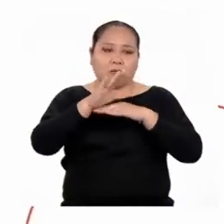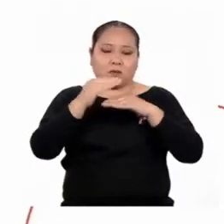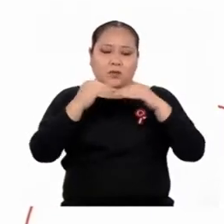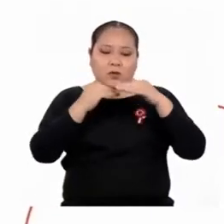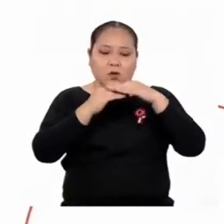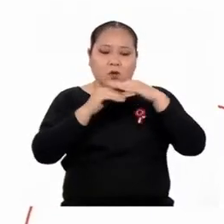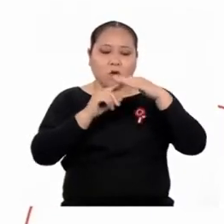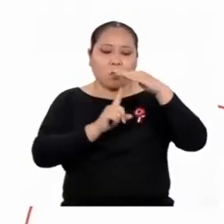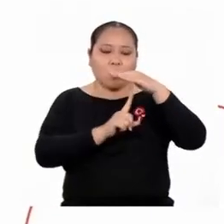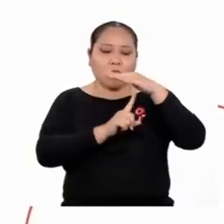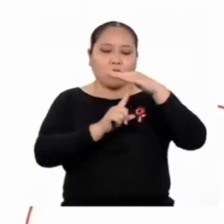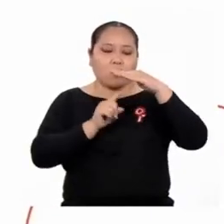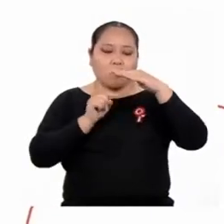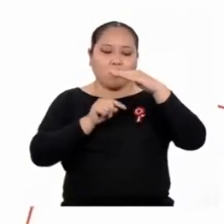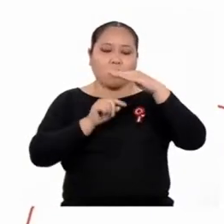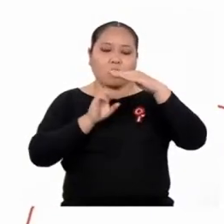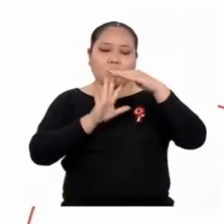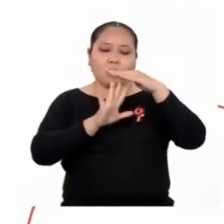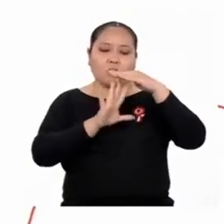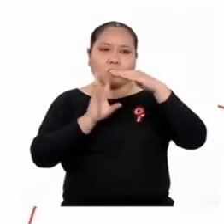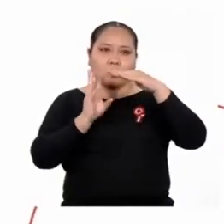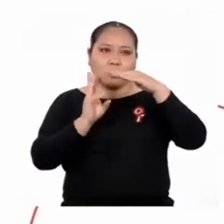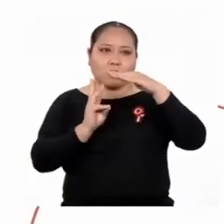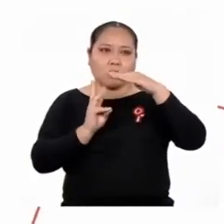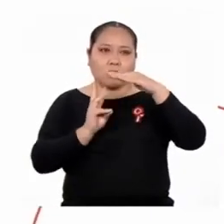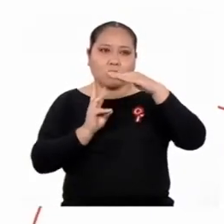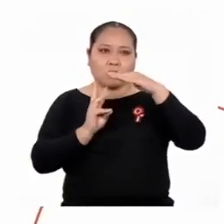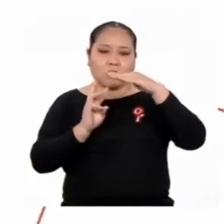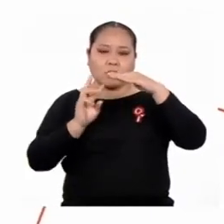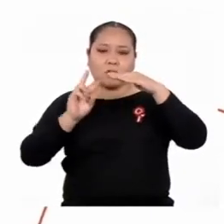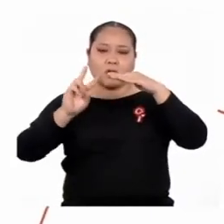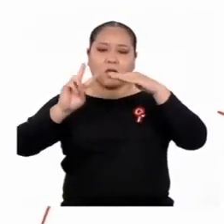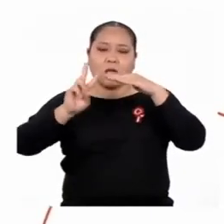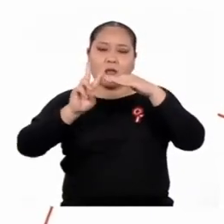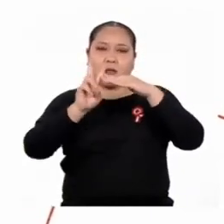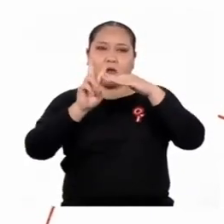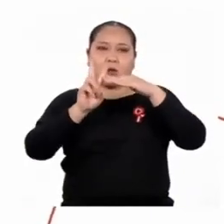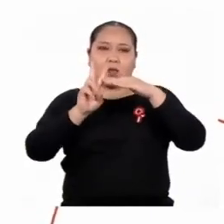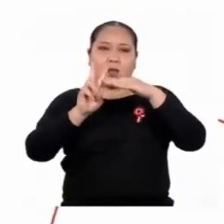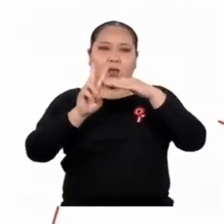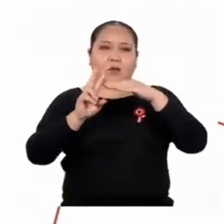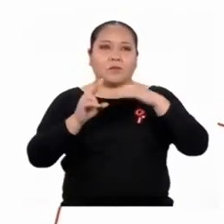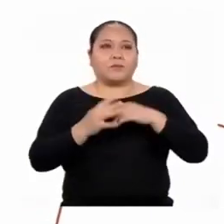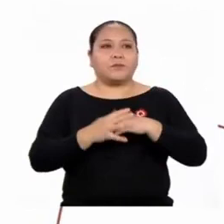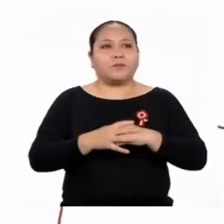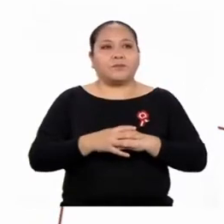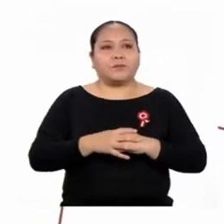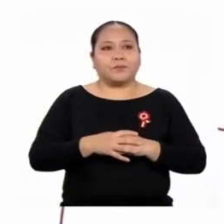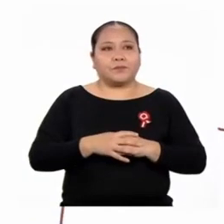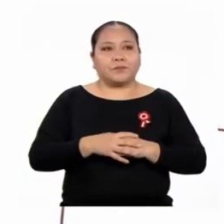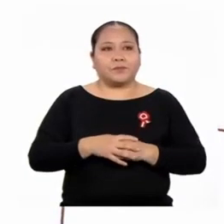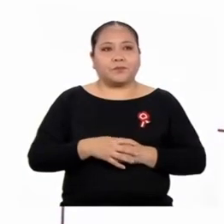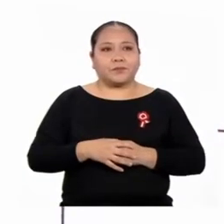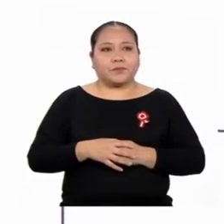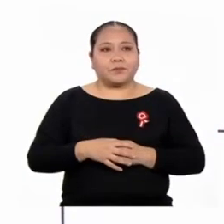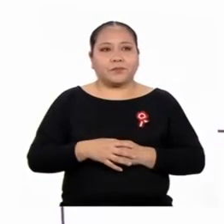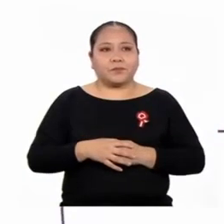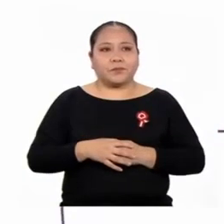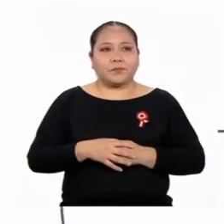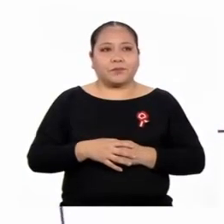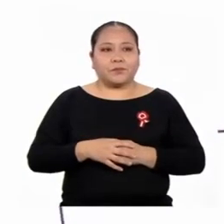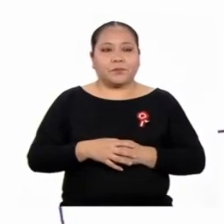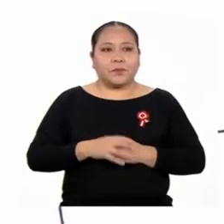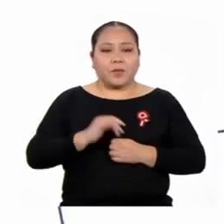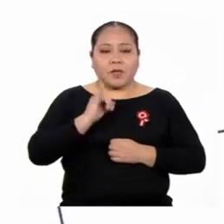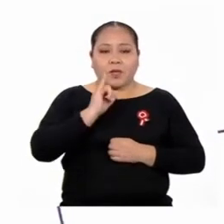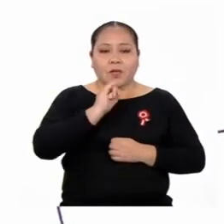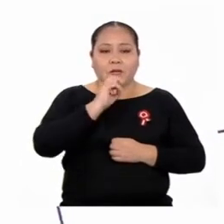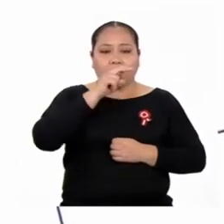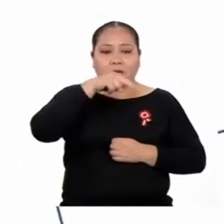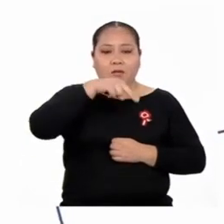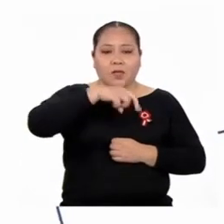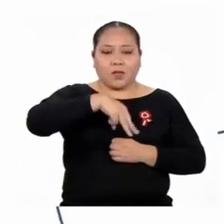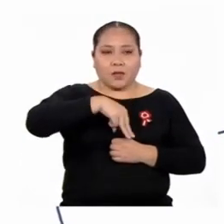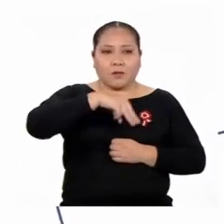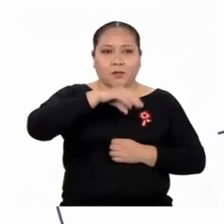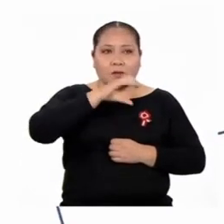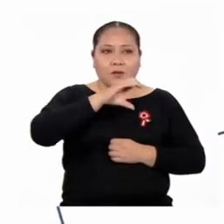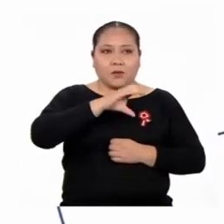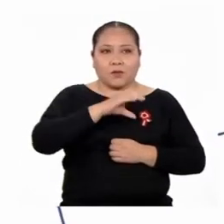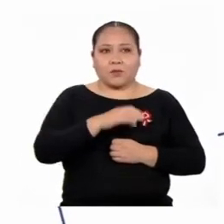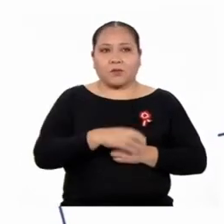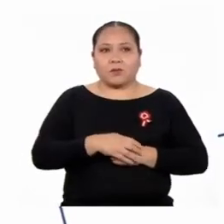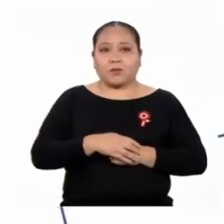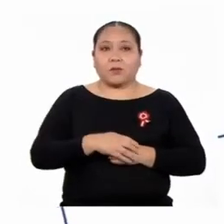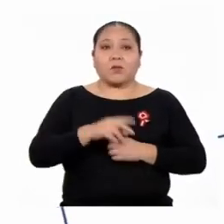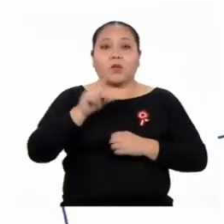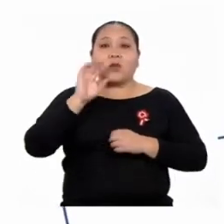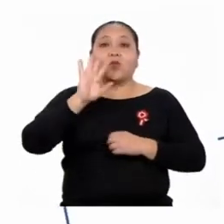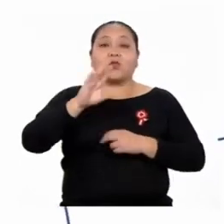mides 1,56 m. La fórmula es la siguiente. Índice de masa corporal es igual